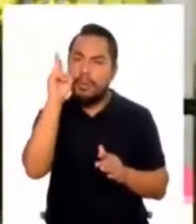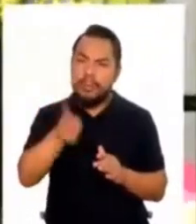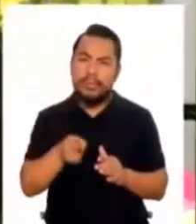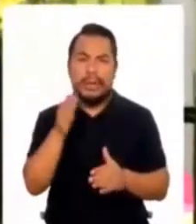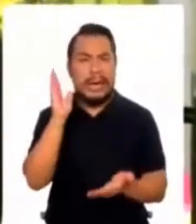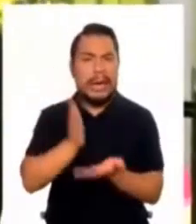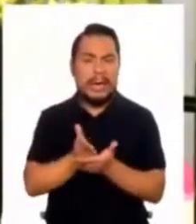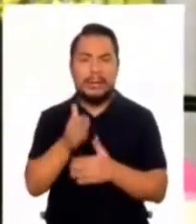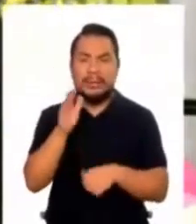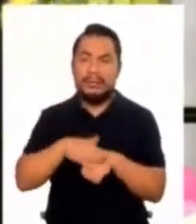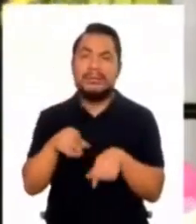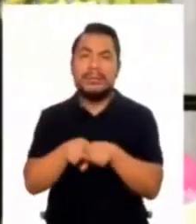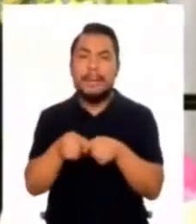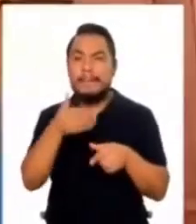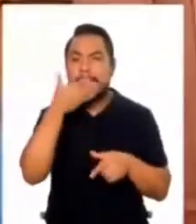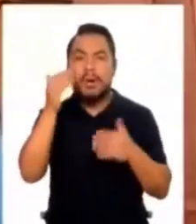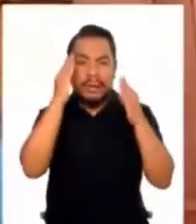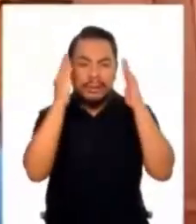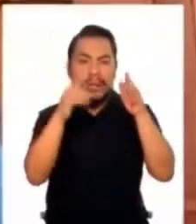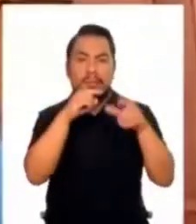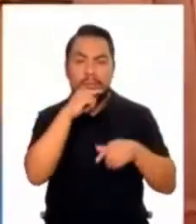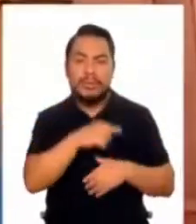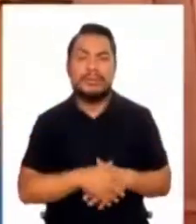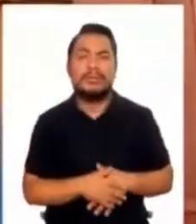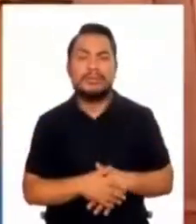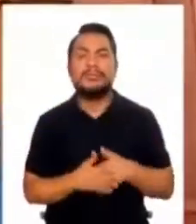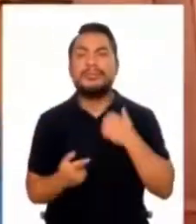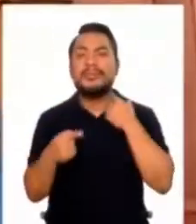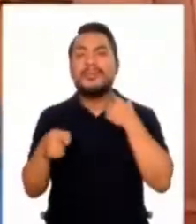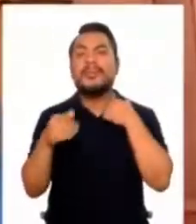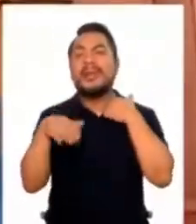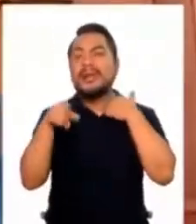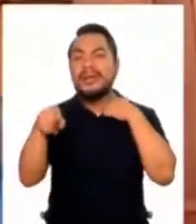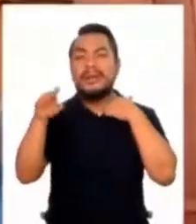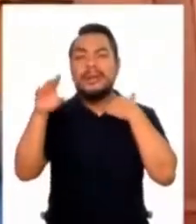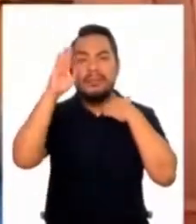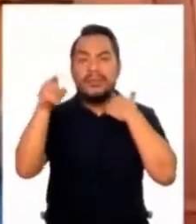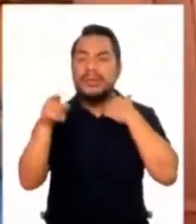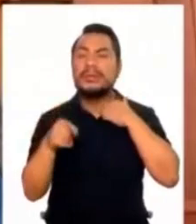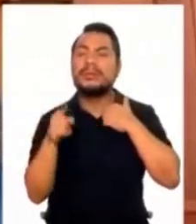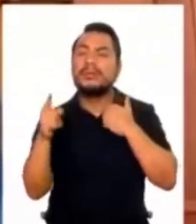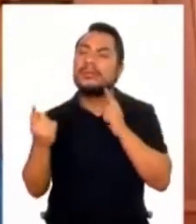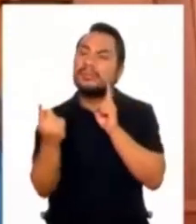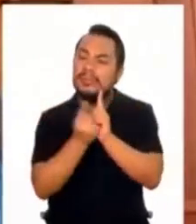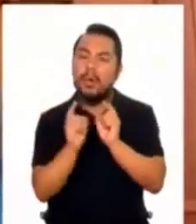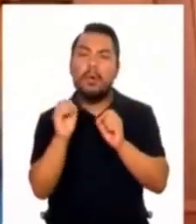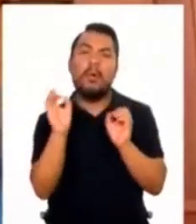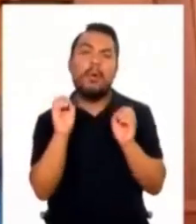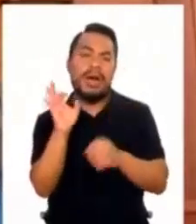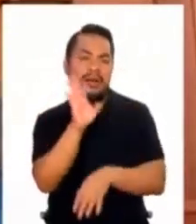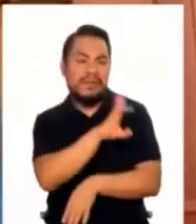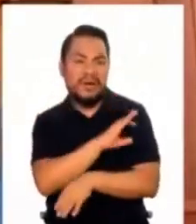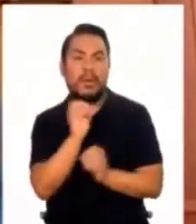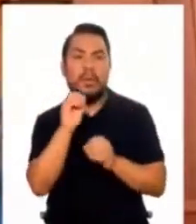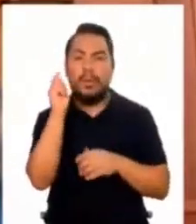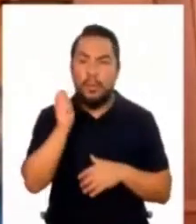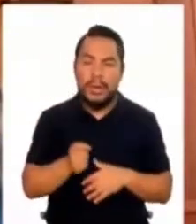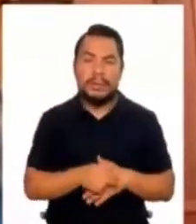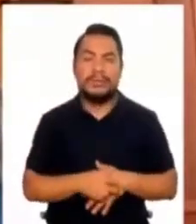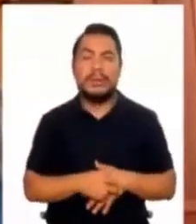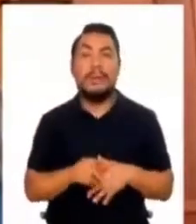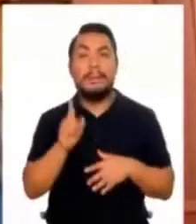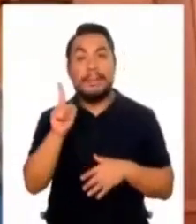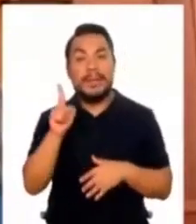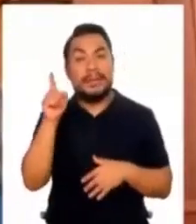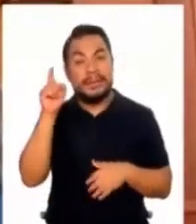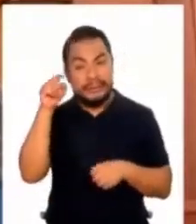y una mejor atención de las víctimas muchas veces agente policial el operador fiscal es el juez pero en